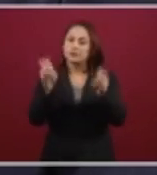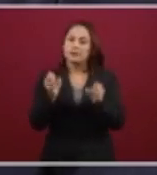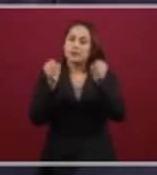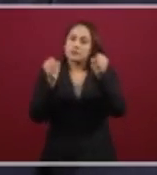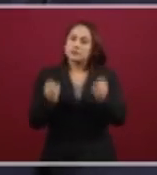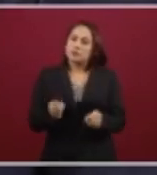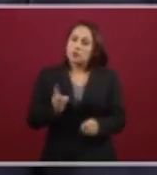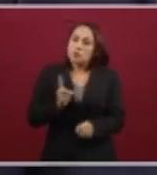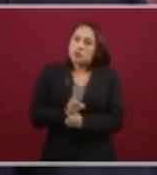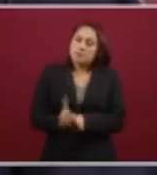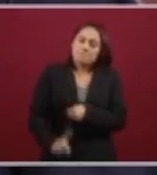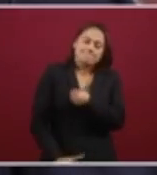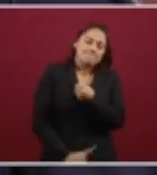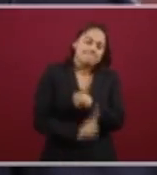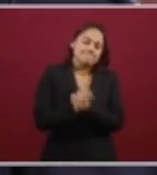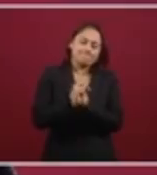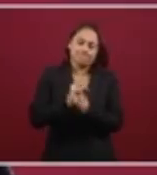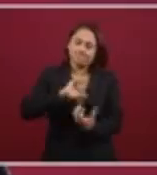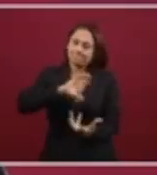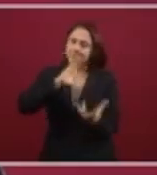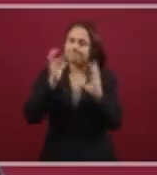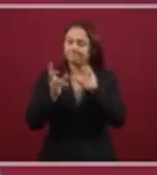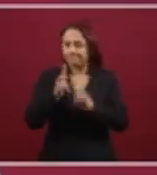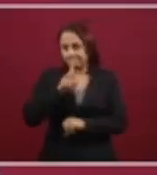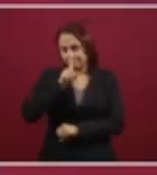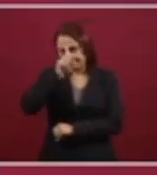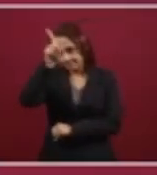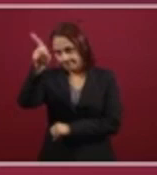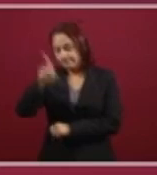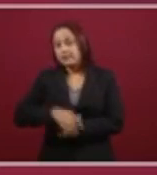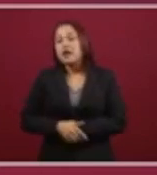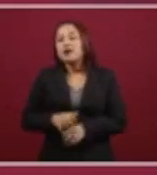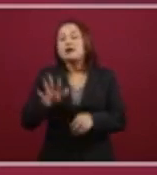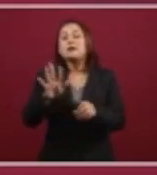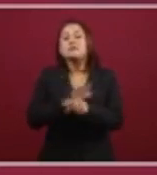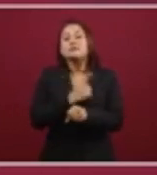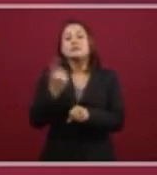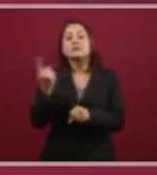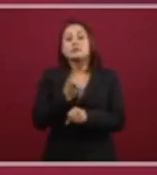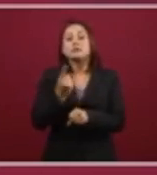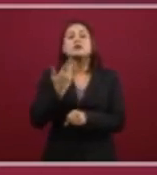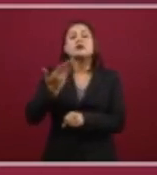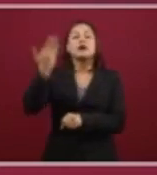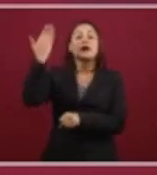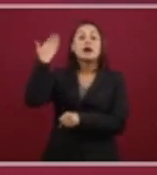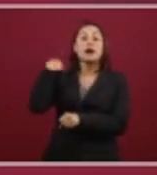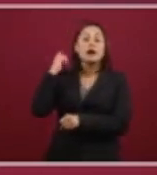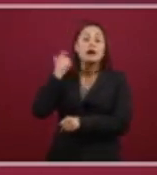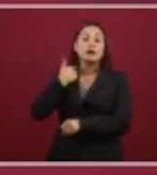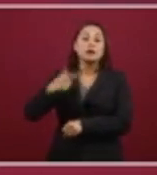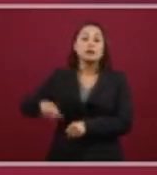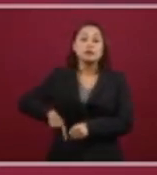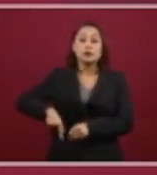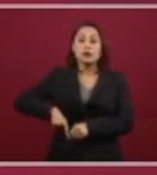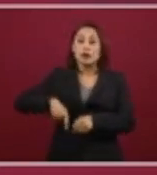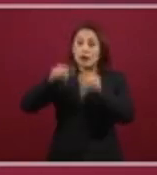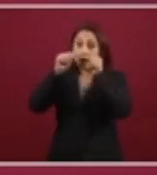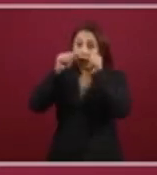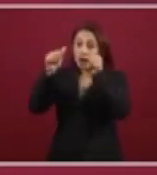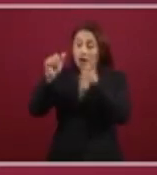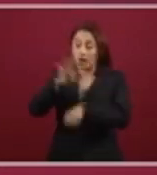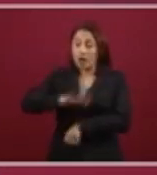porque se abandonó al pueblo por completo, creció